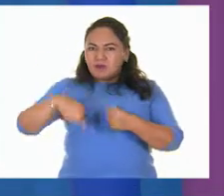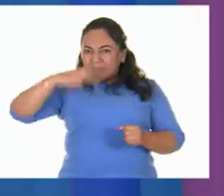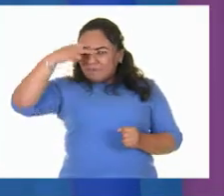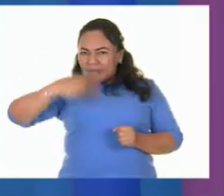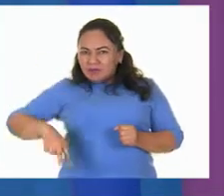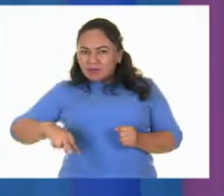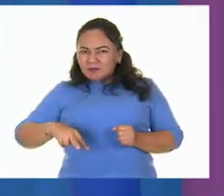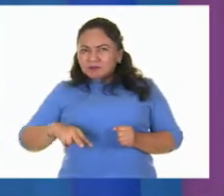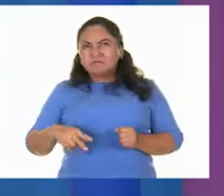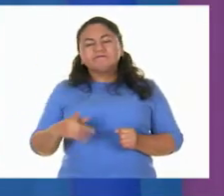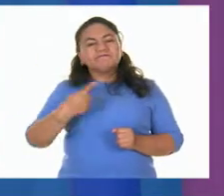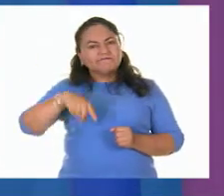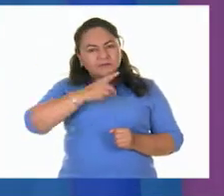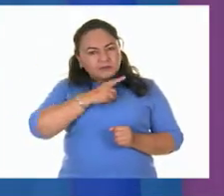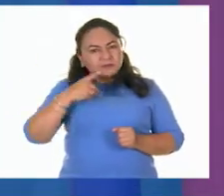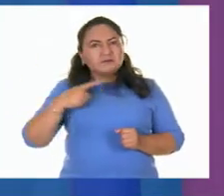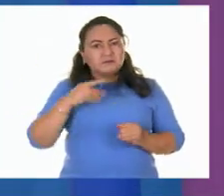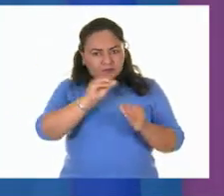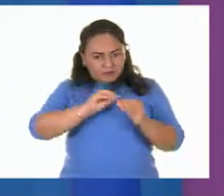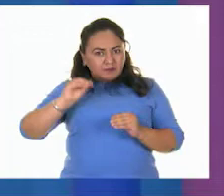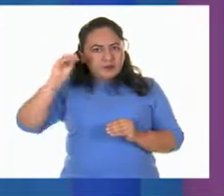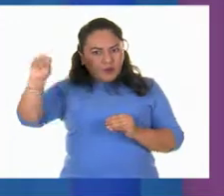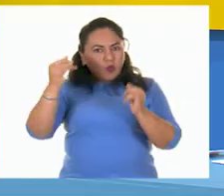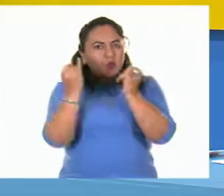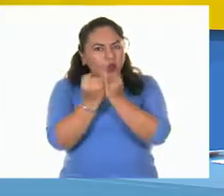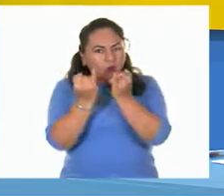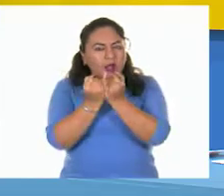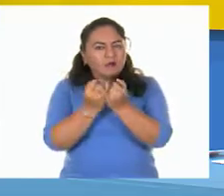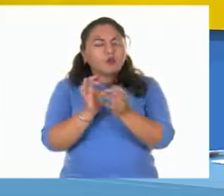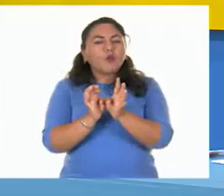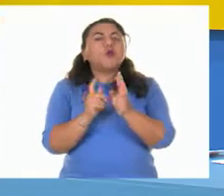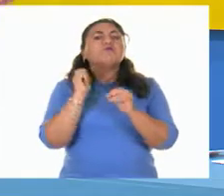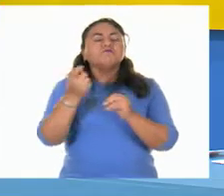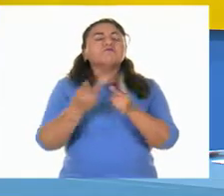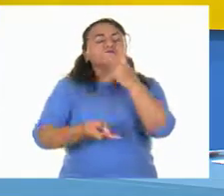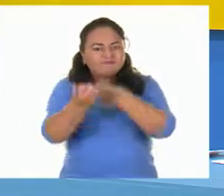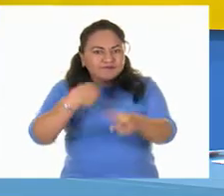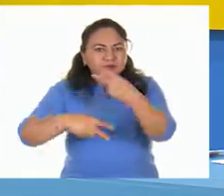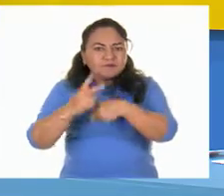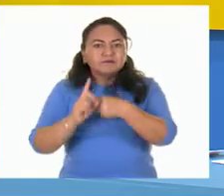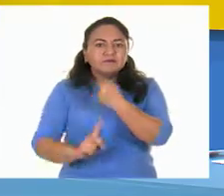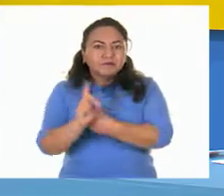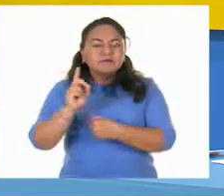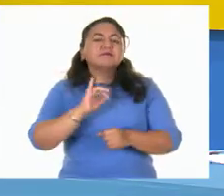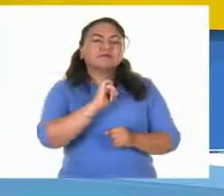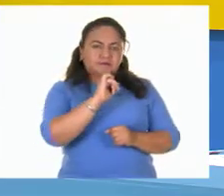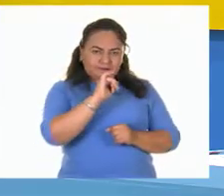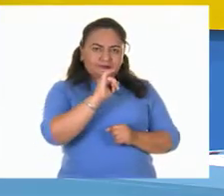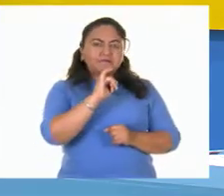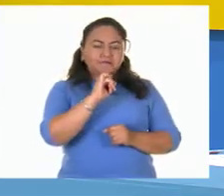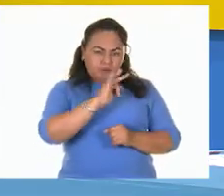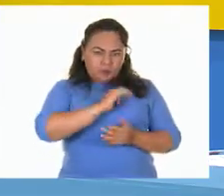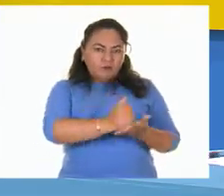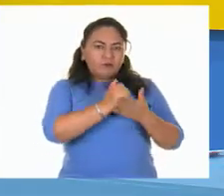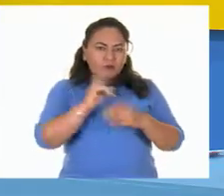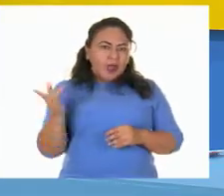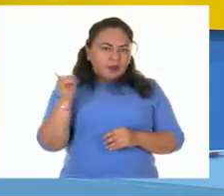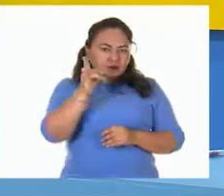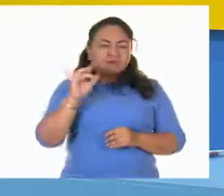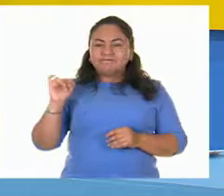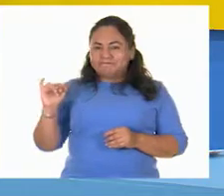México. Deberíamos de colocarlo también en la sección de consecuencias. Claro. ¿Me ayudas a pegar nuestro letrero, Jenny?